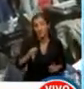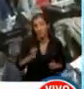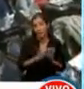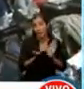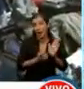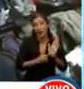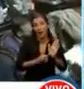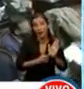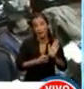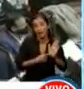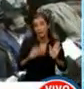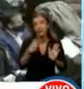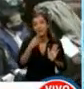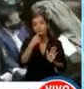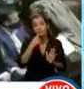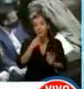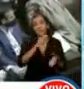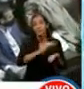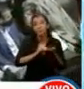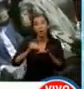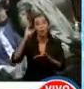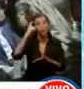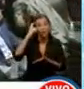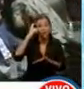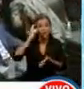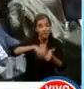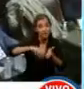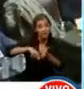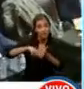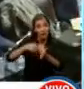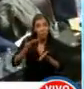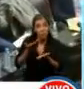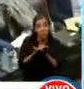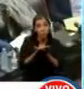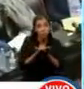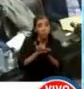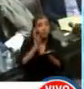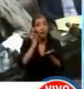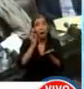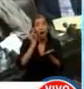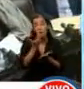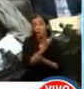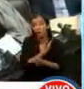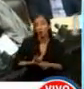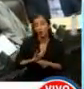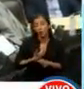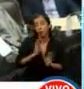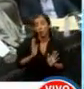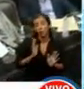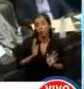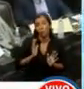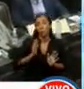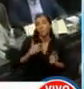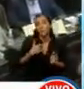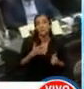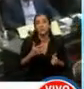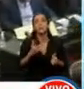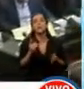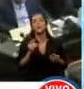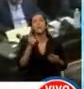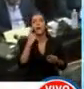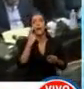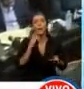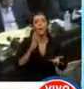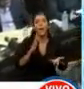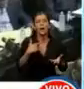10 firmas de 10 legisladores el presidente de la Cámara no tiene ningún acto de discrecionalidad para disponer cuándo le da la